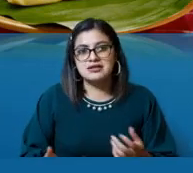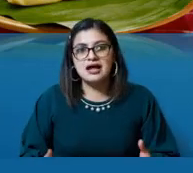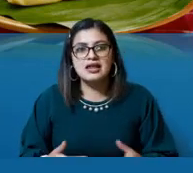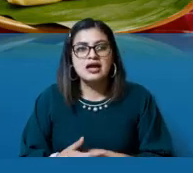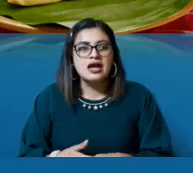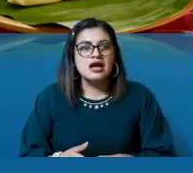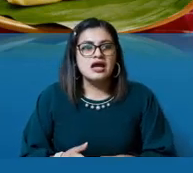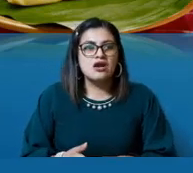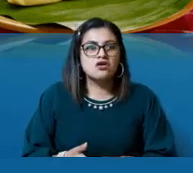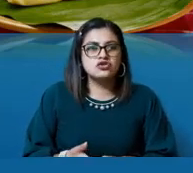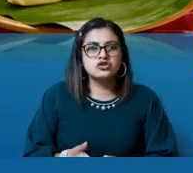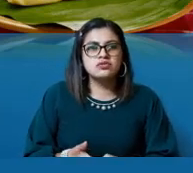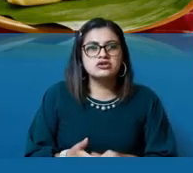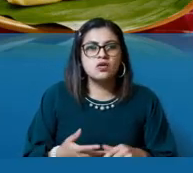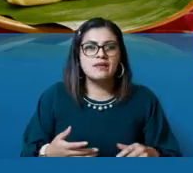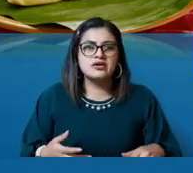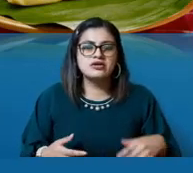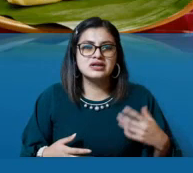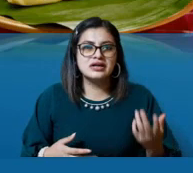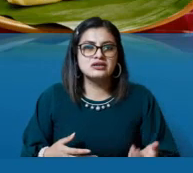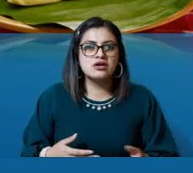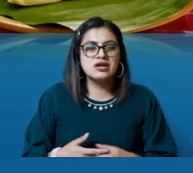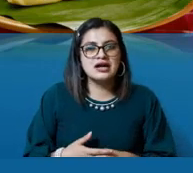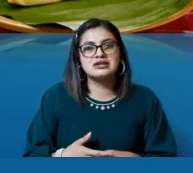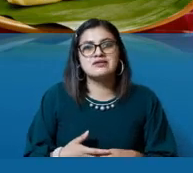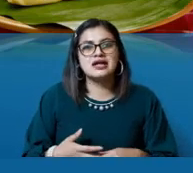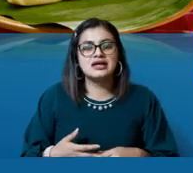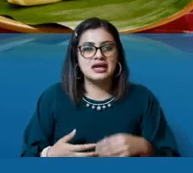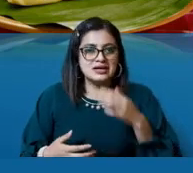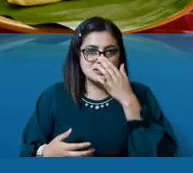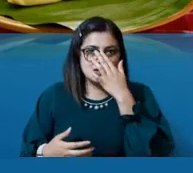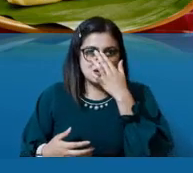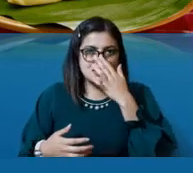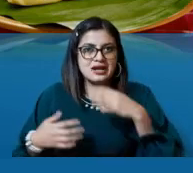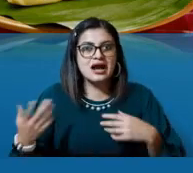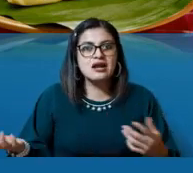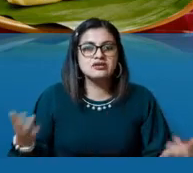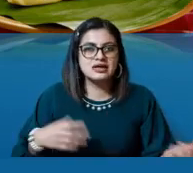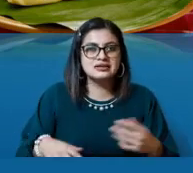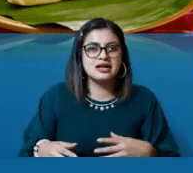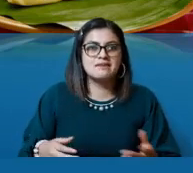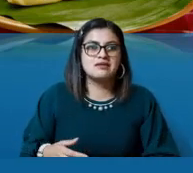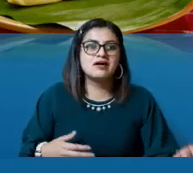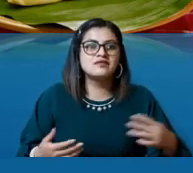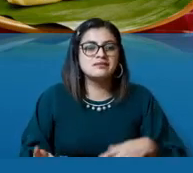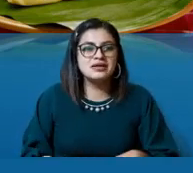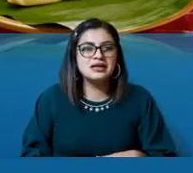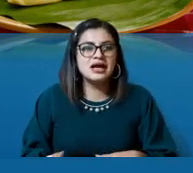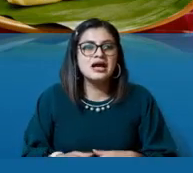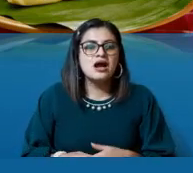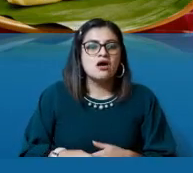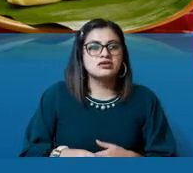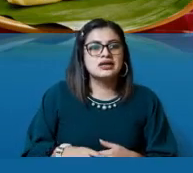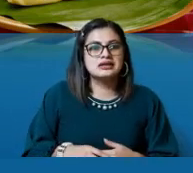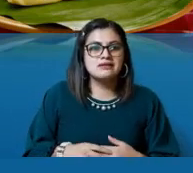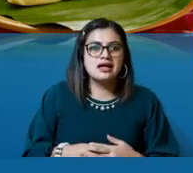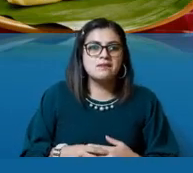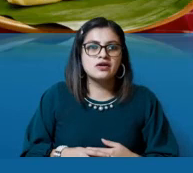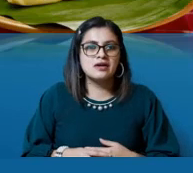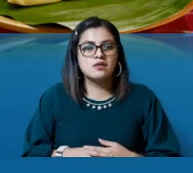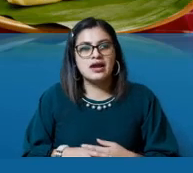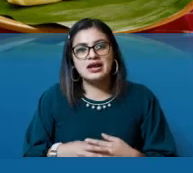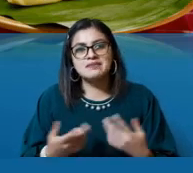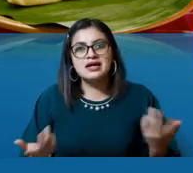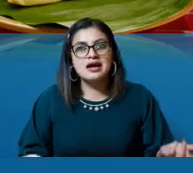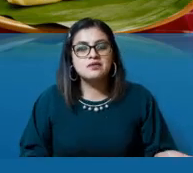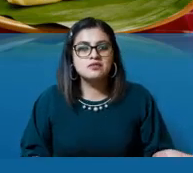en Navidad. Los cuchumbos o amigos secretos son las actividades que hacen de dar regalos entre la misma familia. Otra actividad,